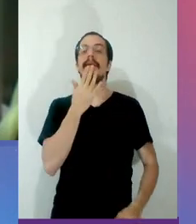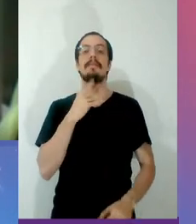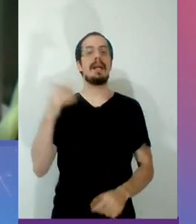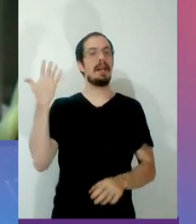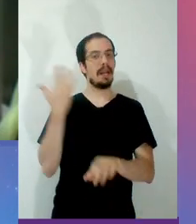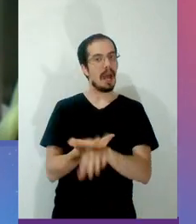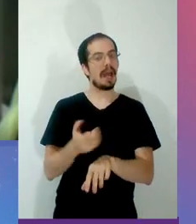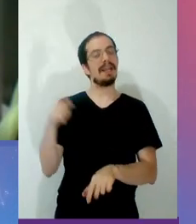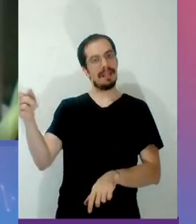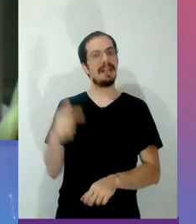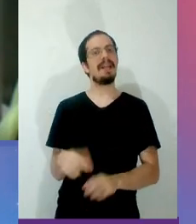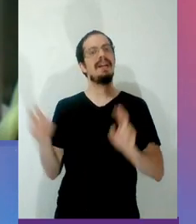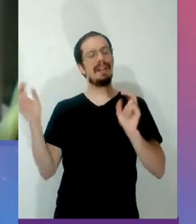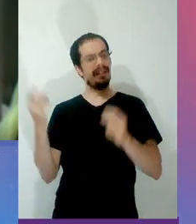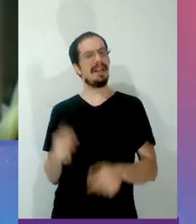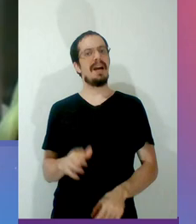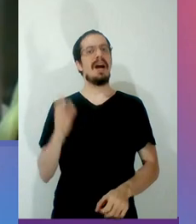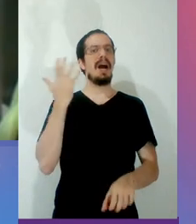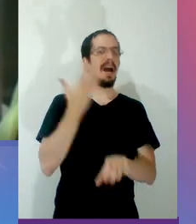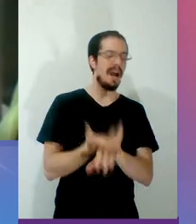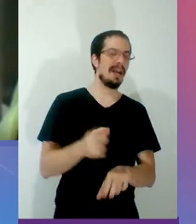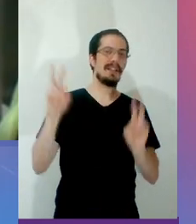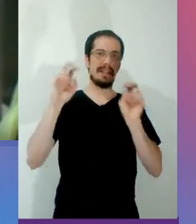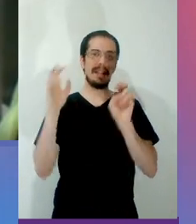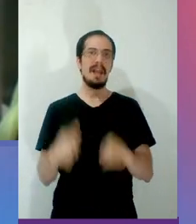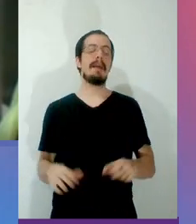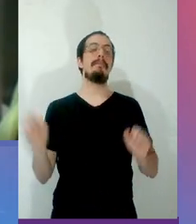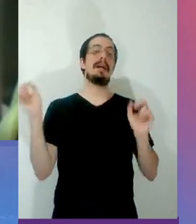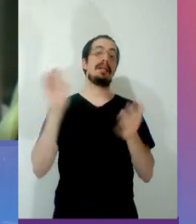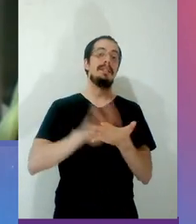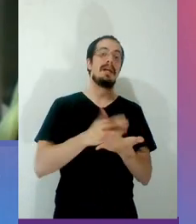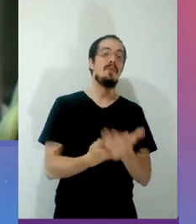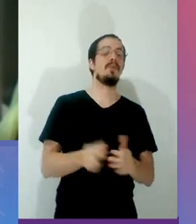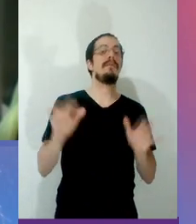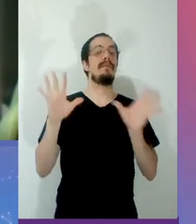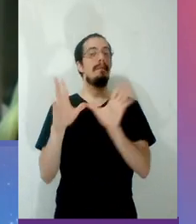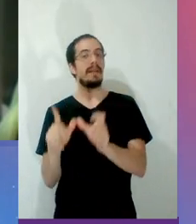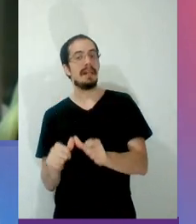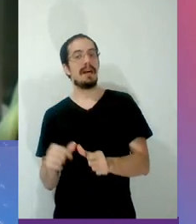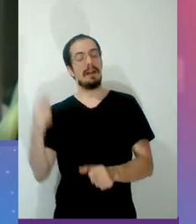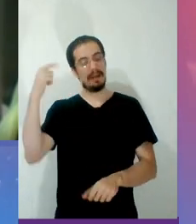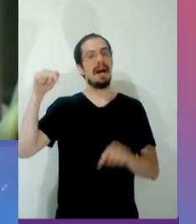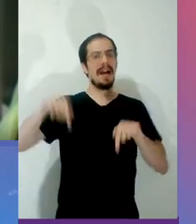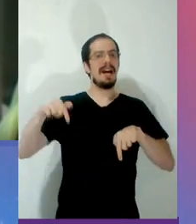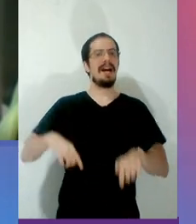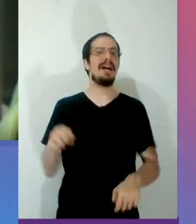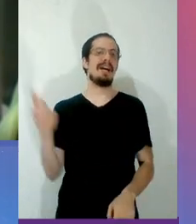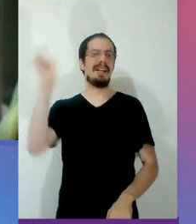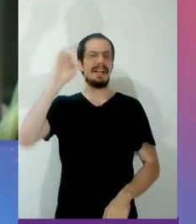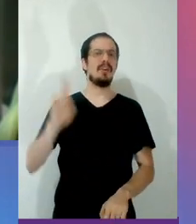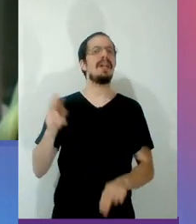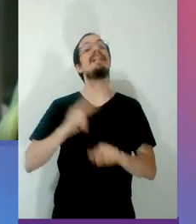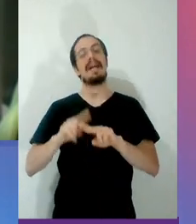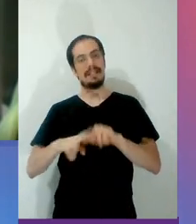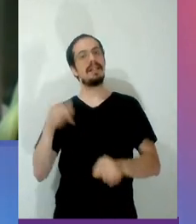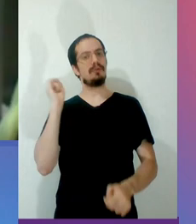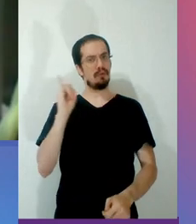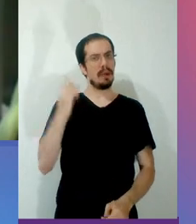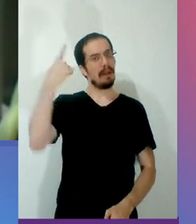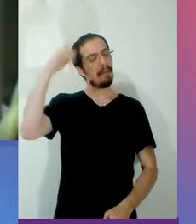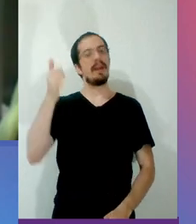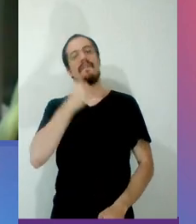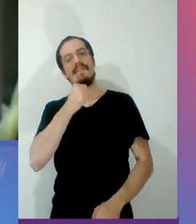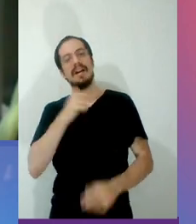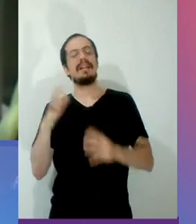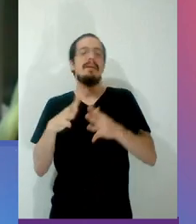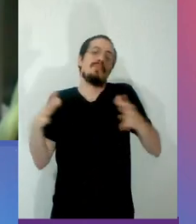debe en atención primaria con la salud familiar. La hacemos, pero queda mucho, mucho. Nos estamos centrando igual,